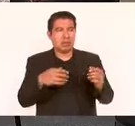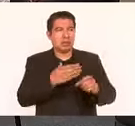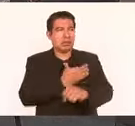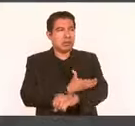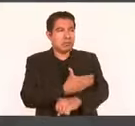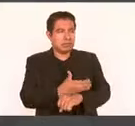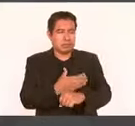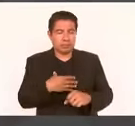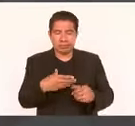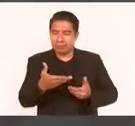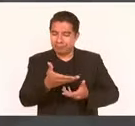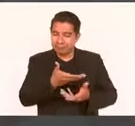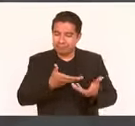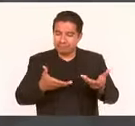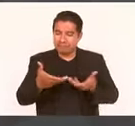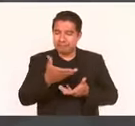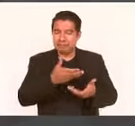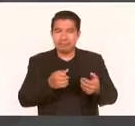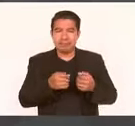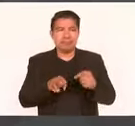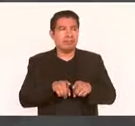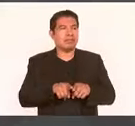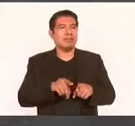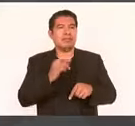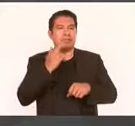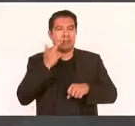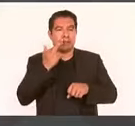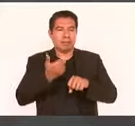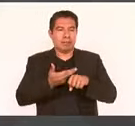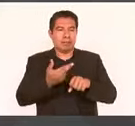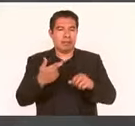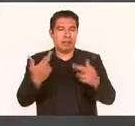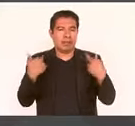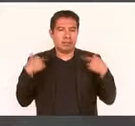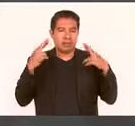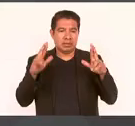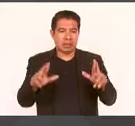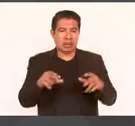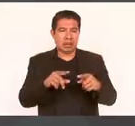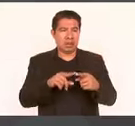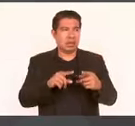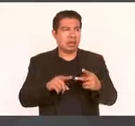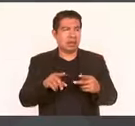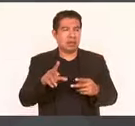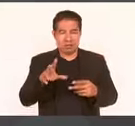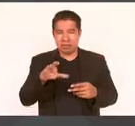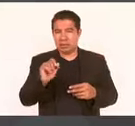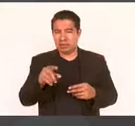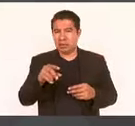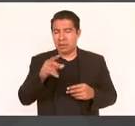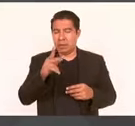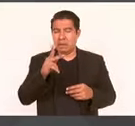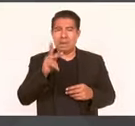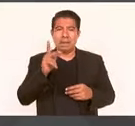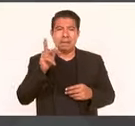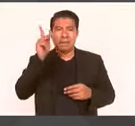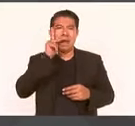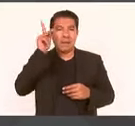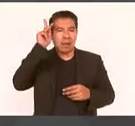muy buena relación con el representante del Papa Francisco en México,